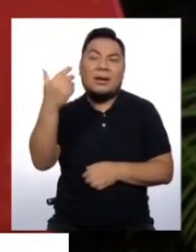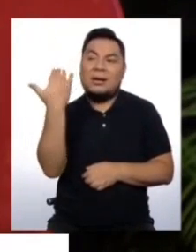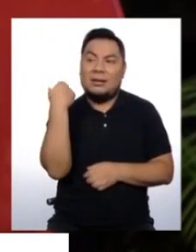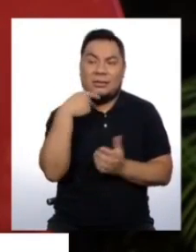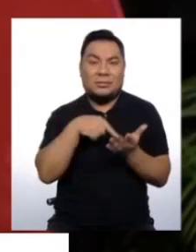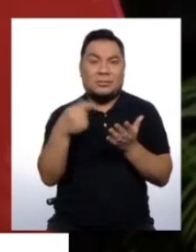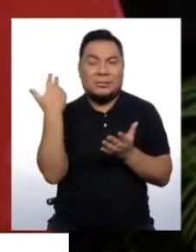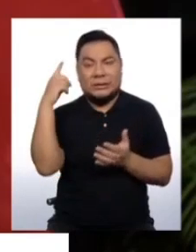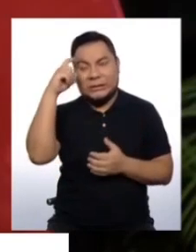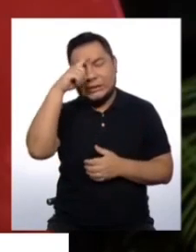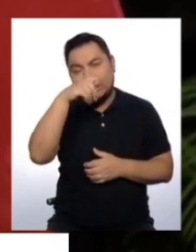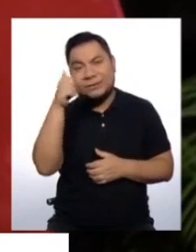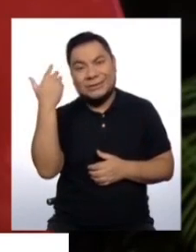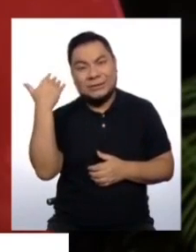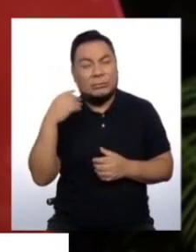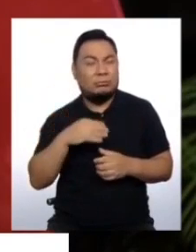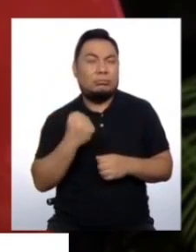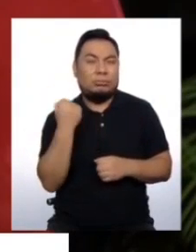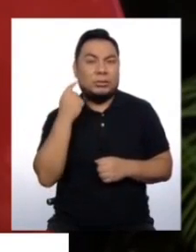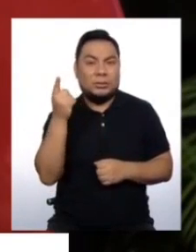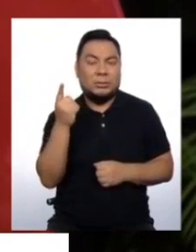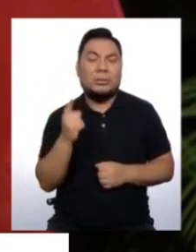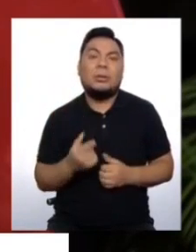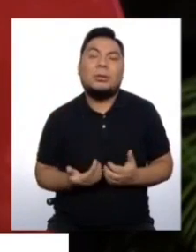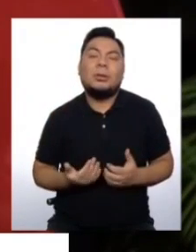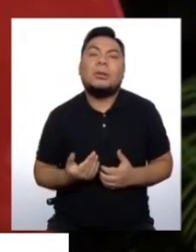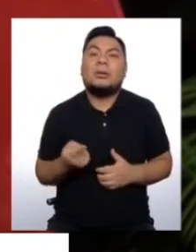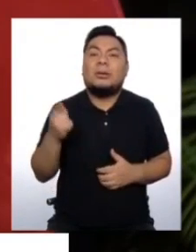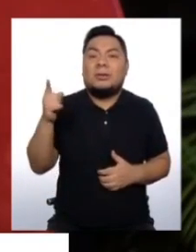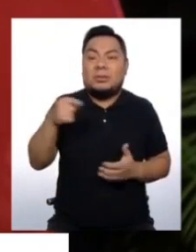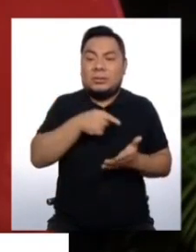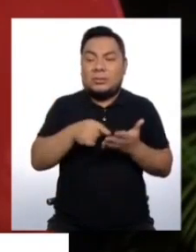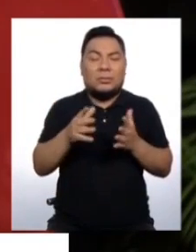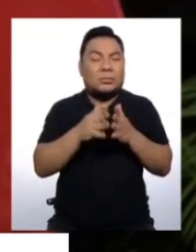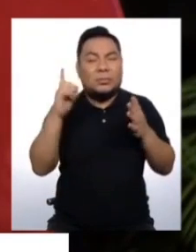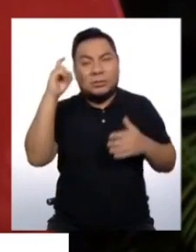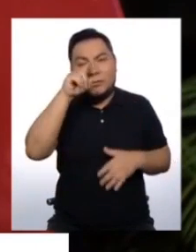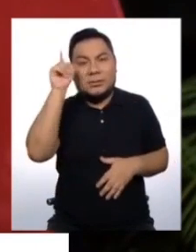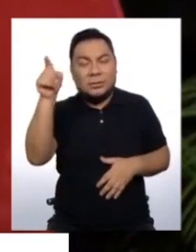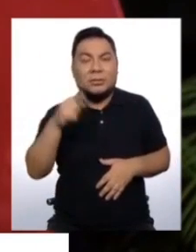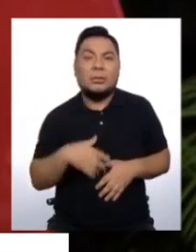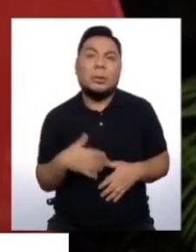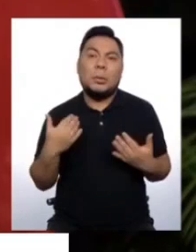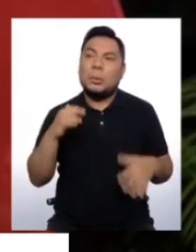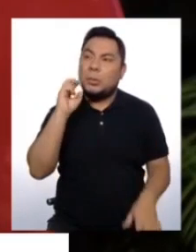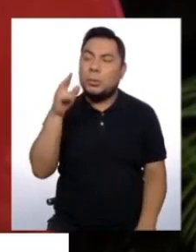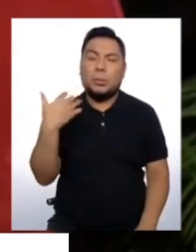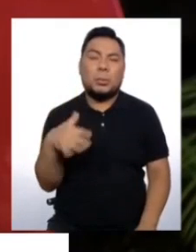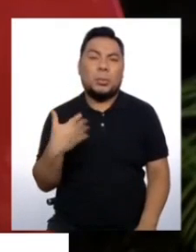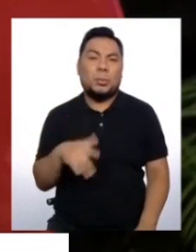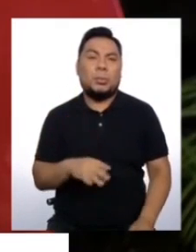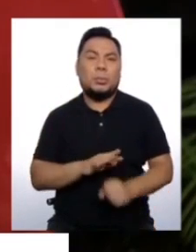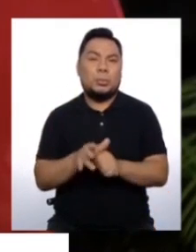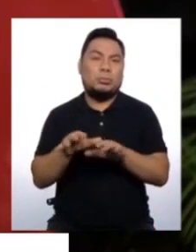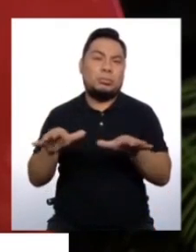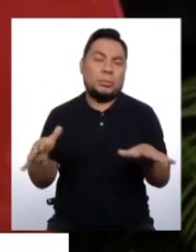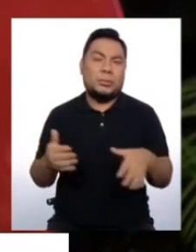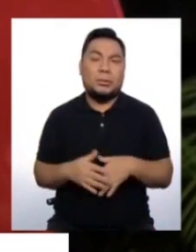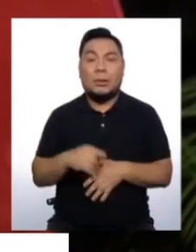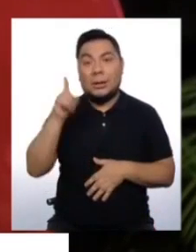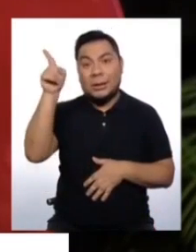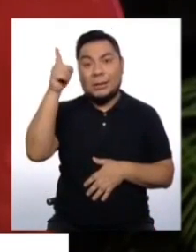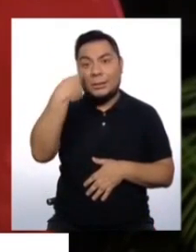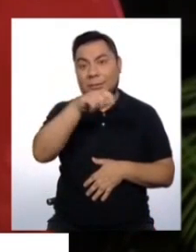algunas semanas. Semanas muy difíciles y que nos daban día a día la situación de España.